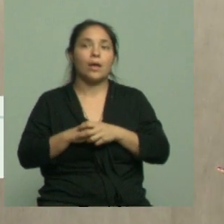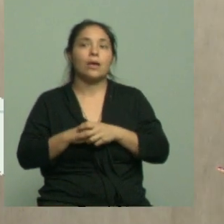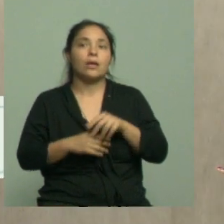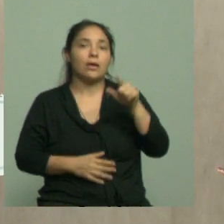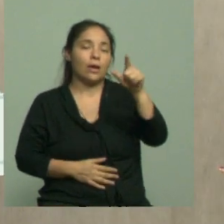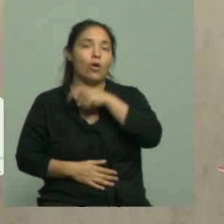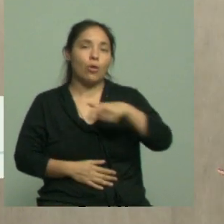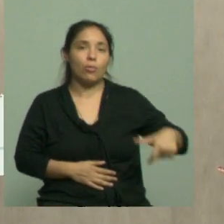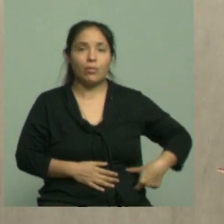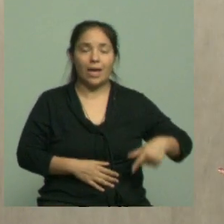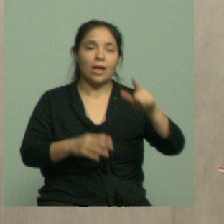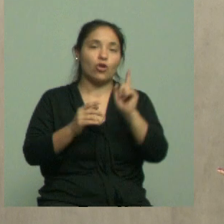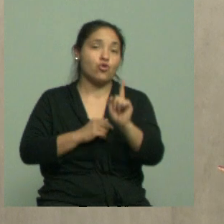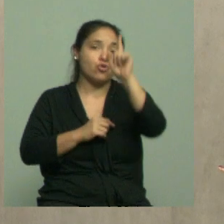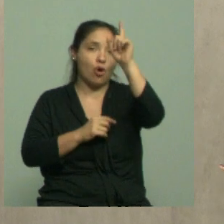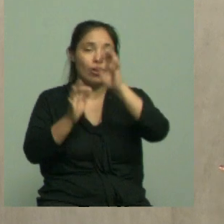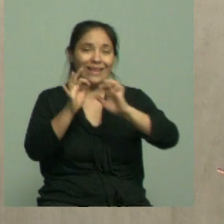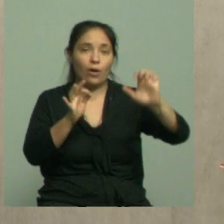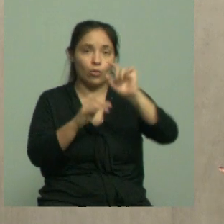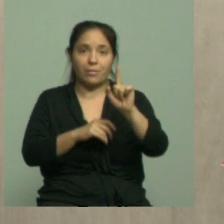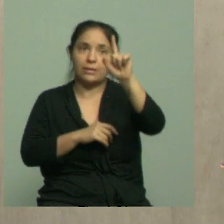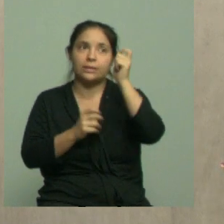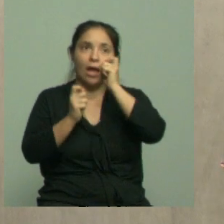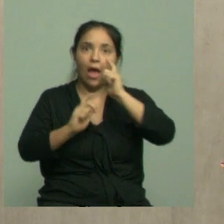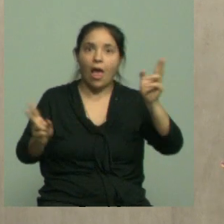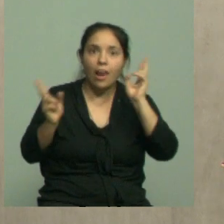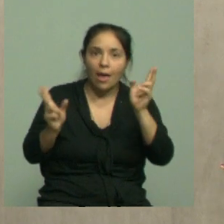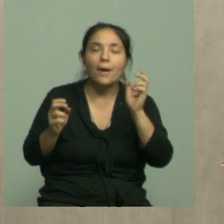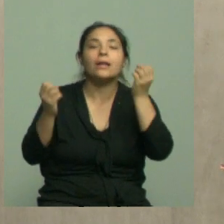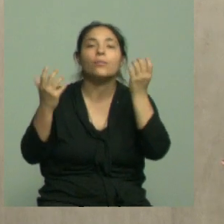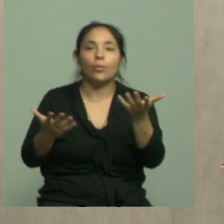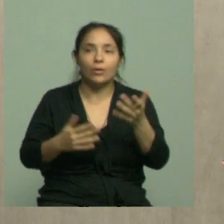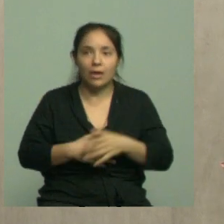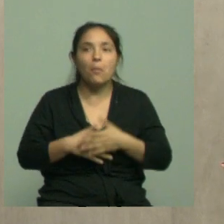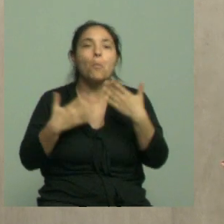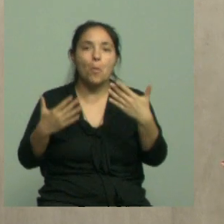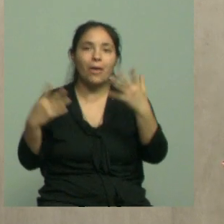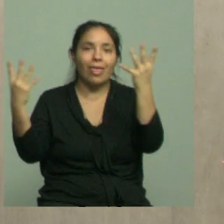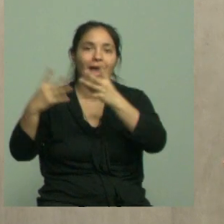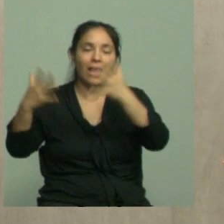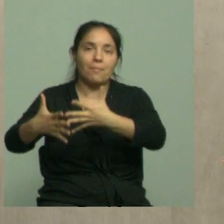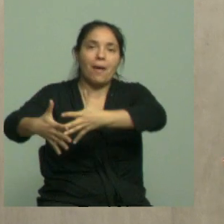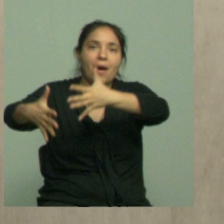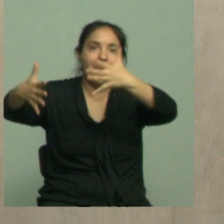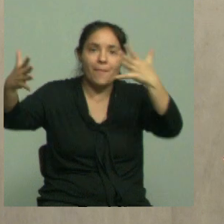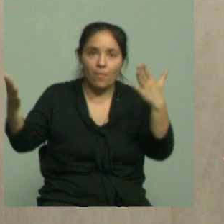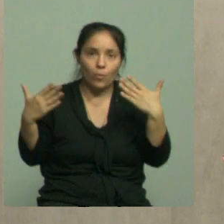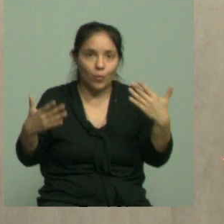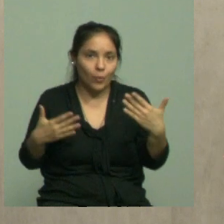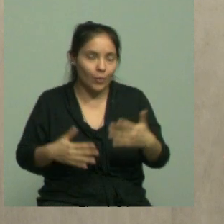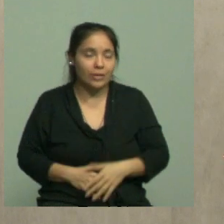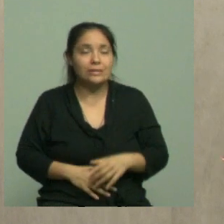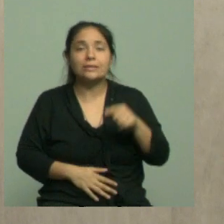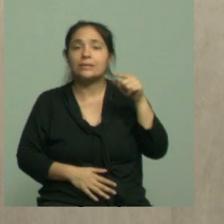nórdicos hace alrededor de un año alarmaba a nivel global en relación a que proyectaban una escalada de este conflicto. Sí. Es